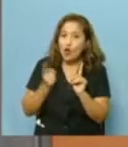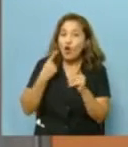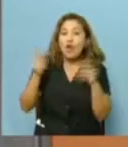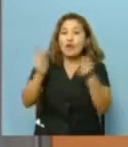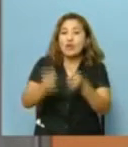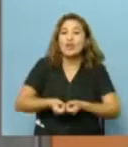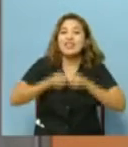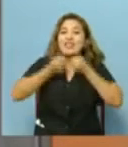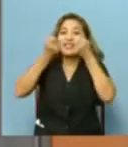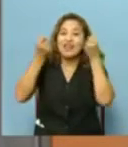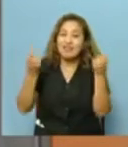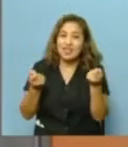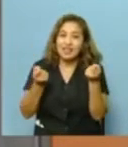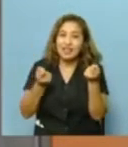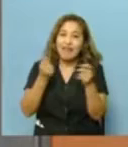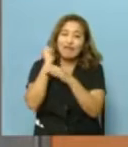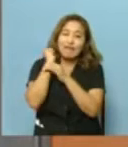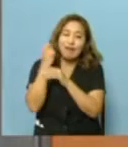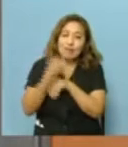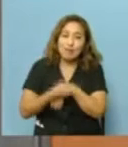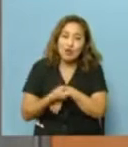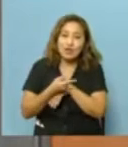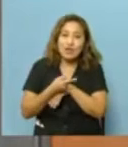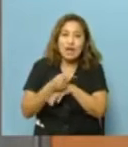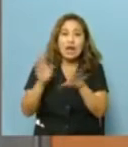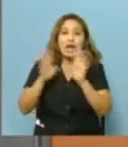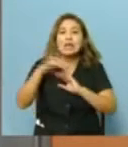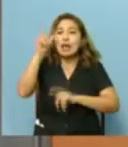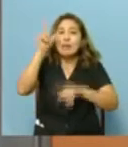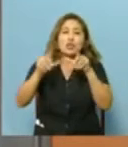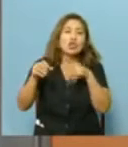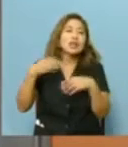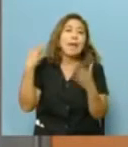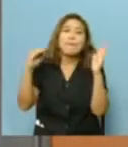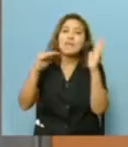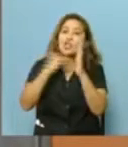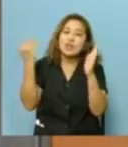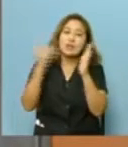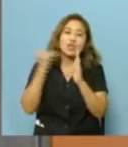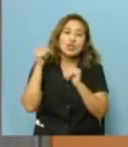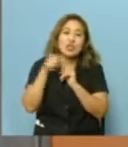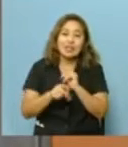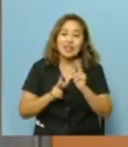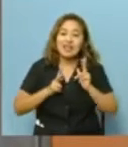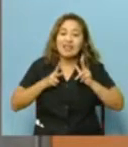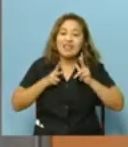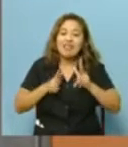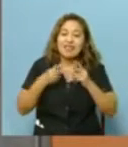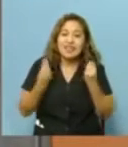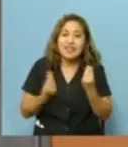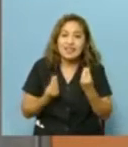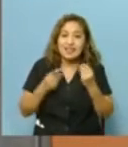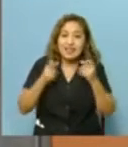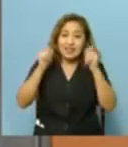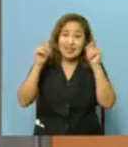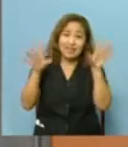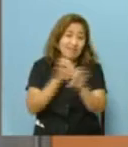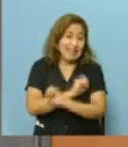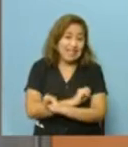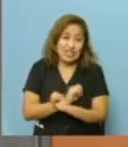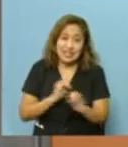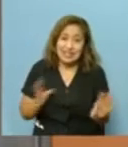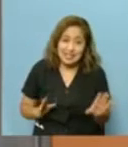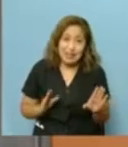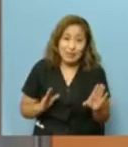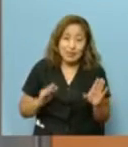forbes que indica el desempeño de los dueños del mundo de los millonarios pronostican un pronósticos de catástrofe no